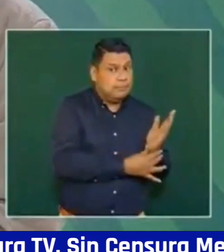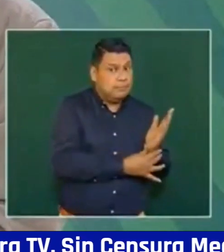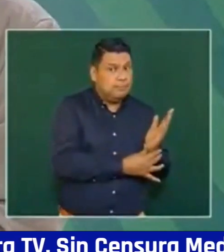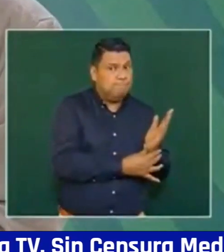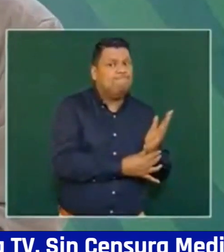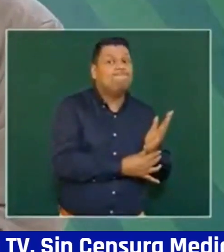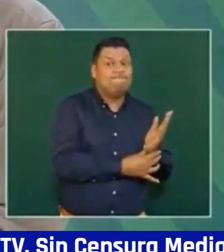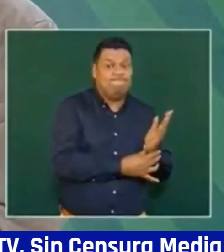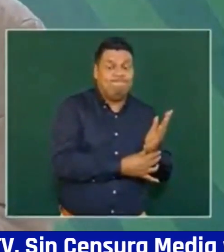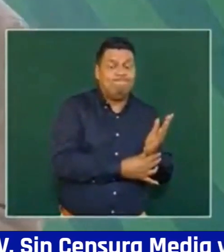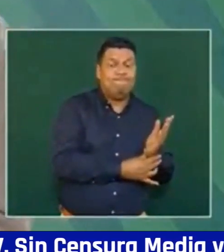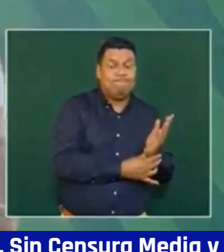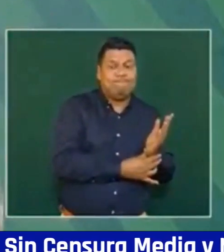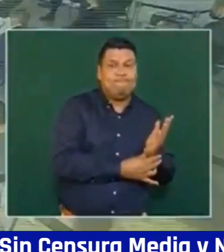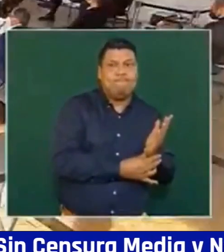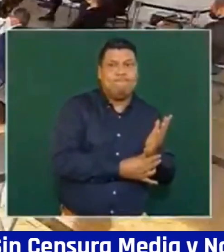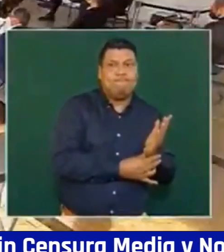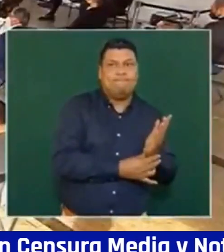Así.